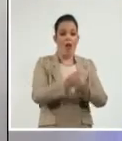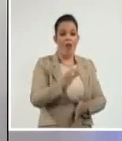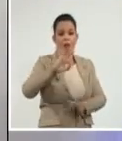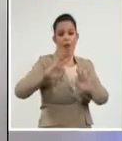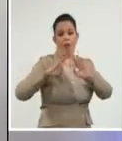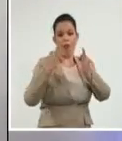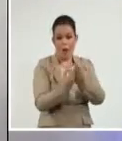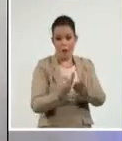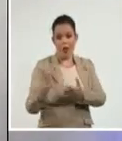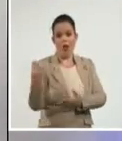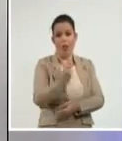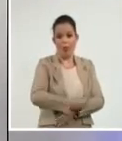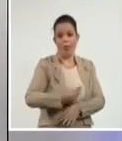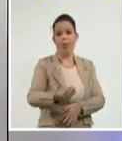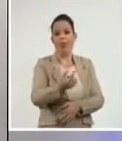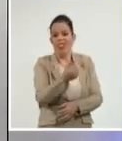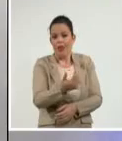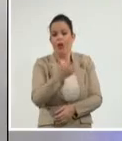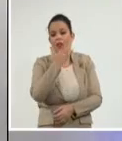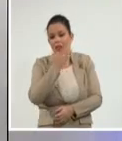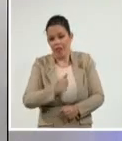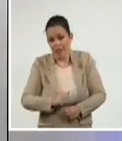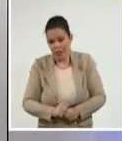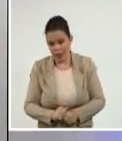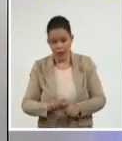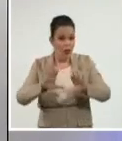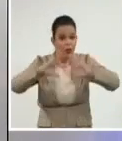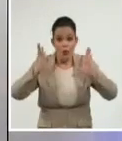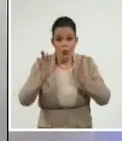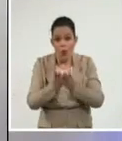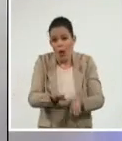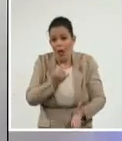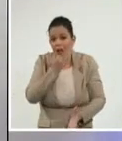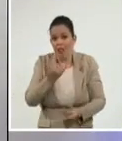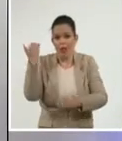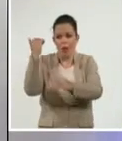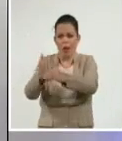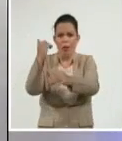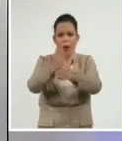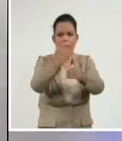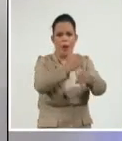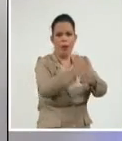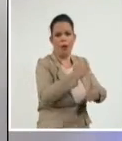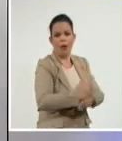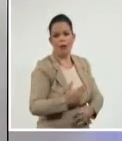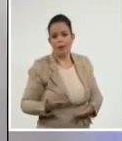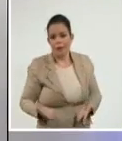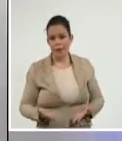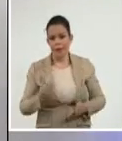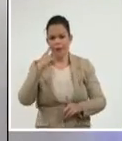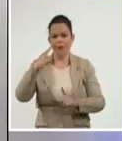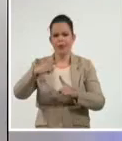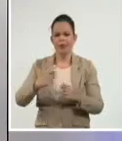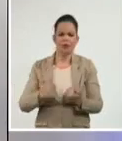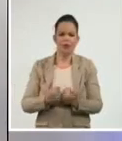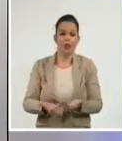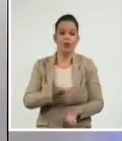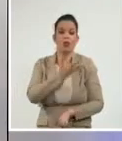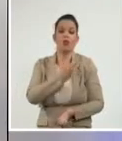bien pensado maquiavélicamente para cerrar las vías de entrada de divisas al país y hacer sufrir a las familias